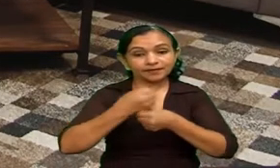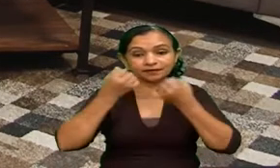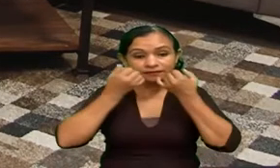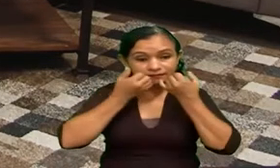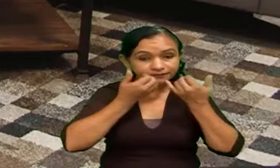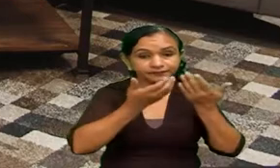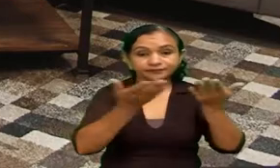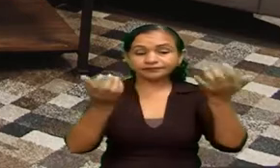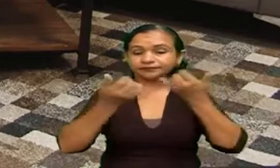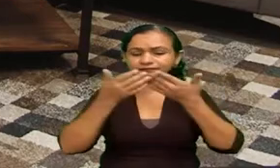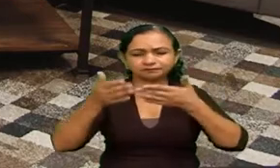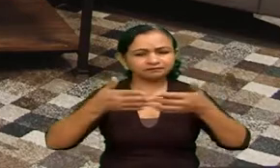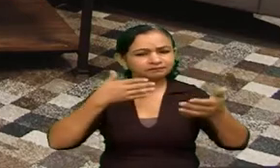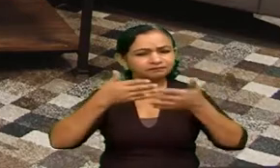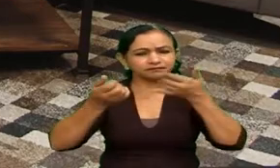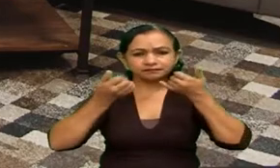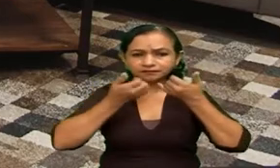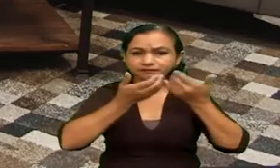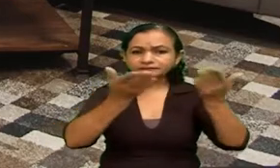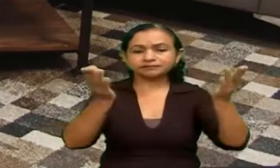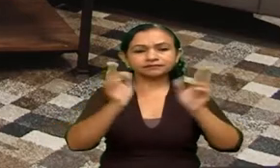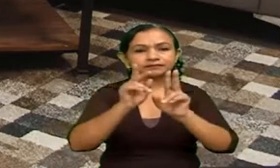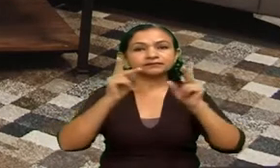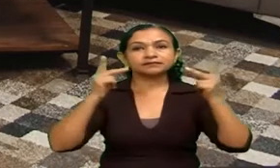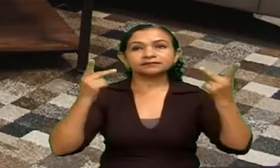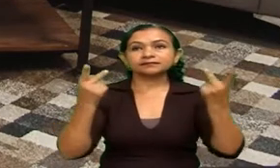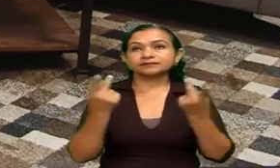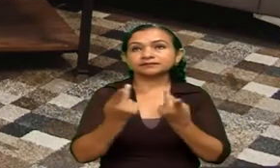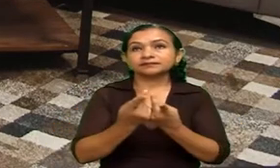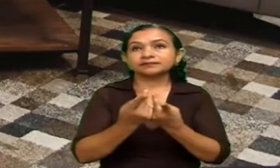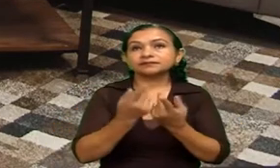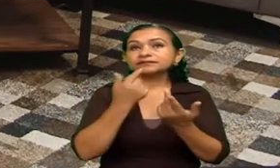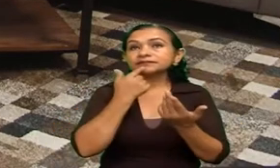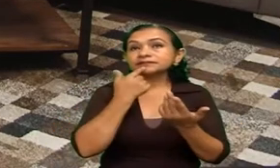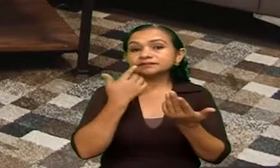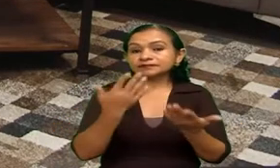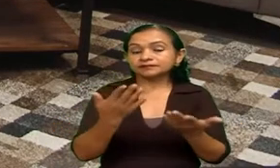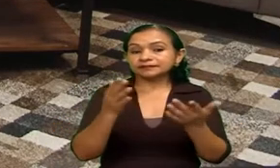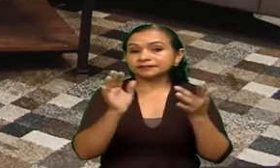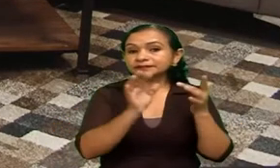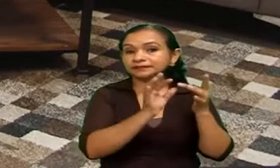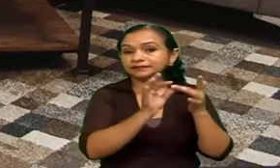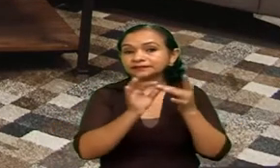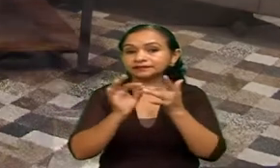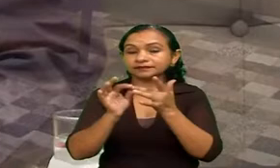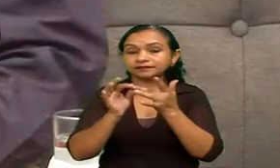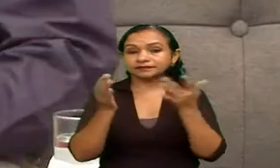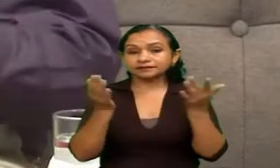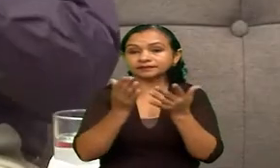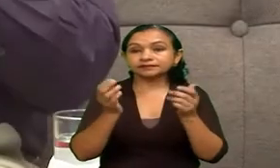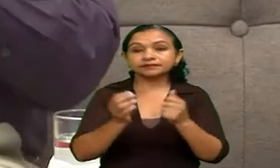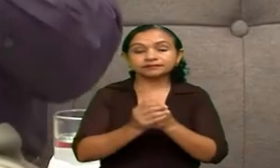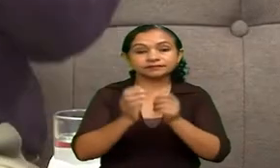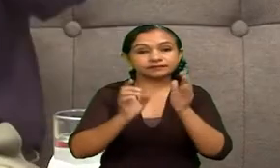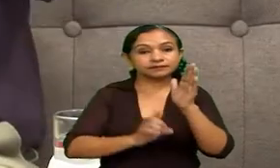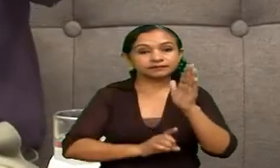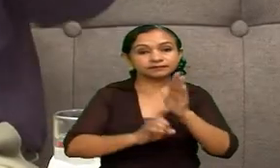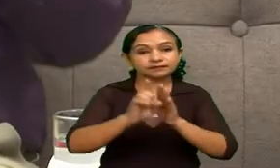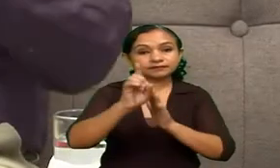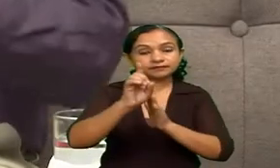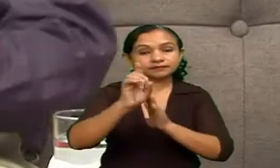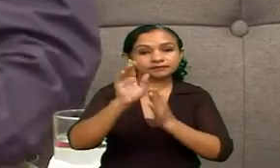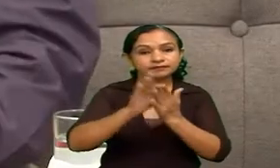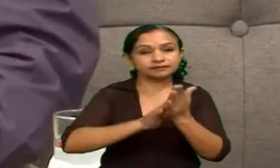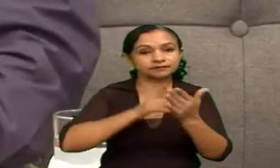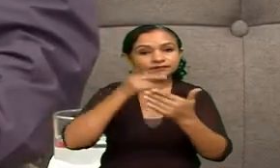informando las veces que sean necesarias a nuestro pueblo, porque especialmente cuando venís desarrollando un programa